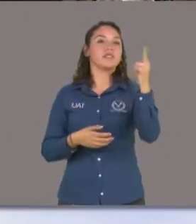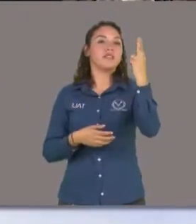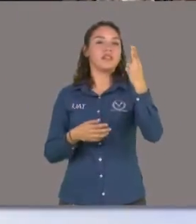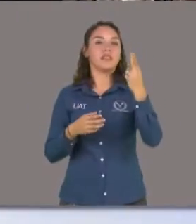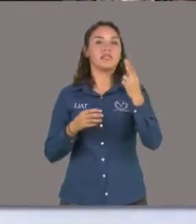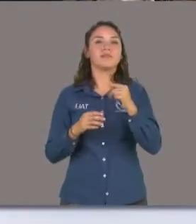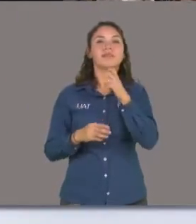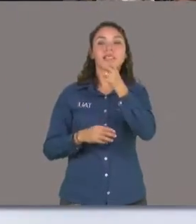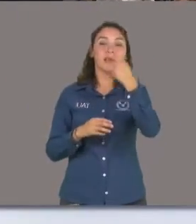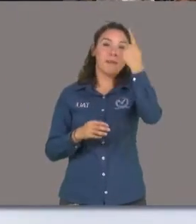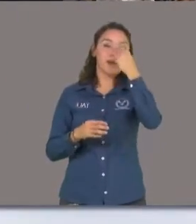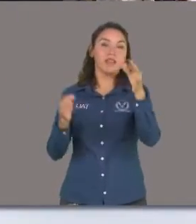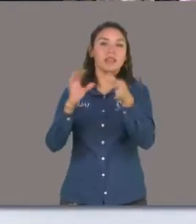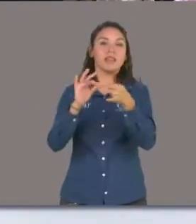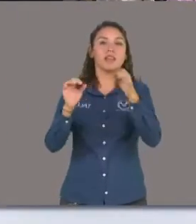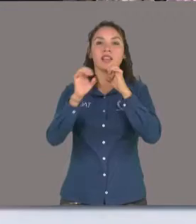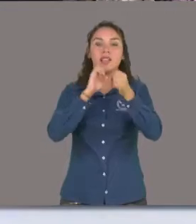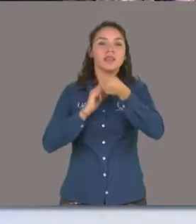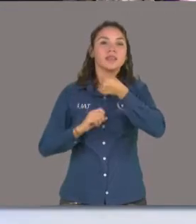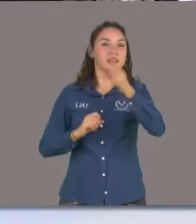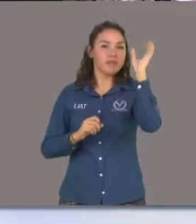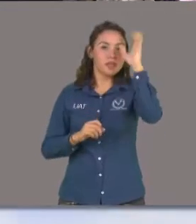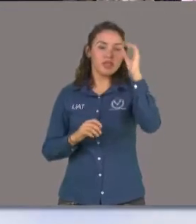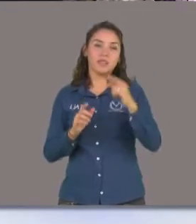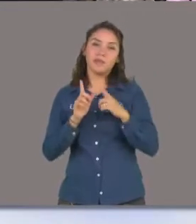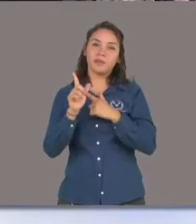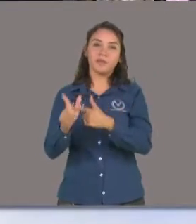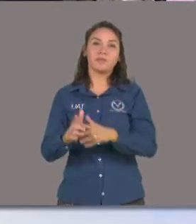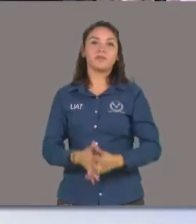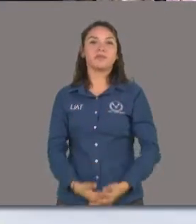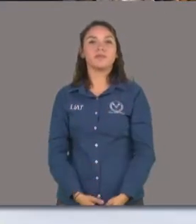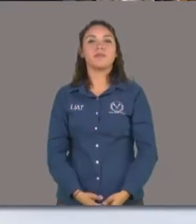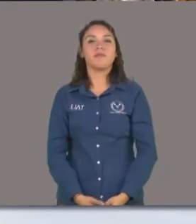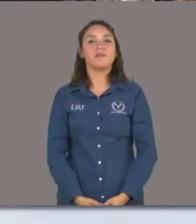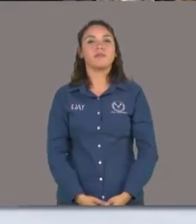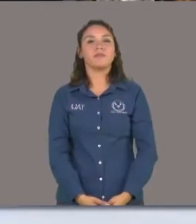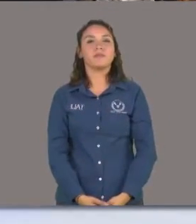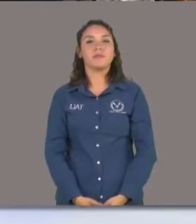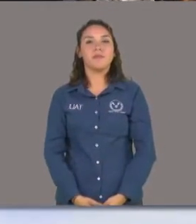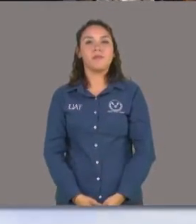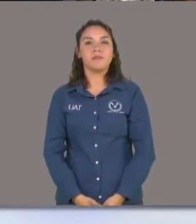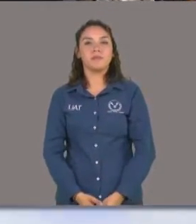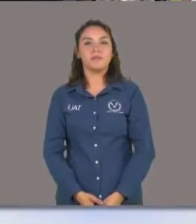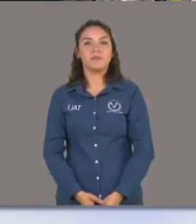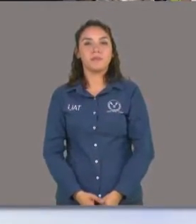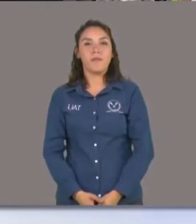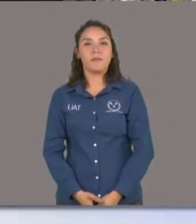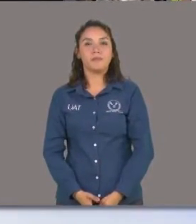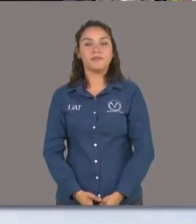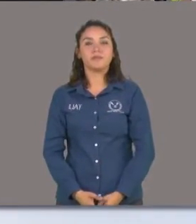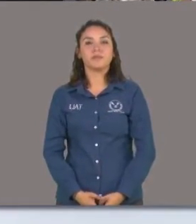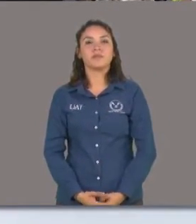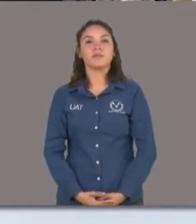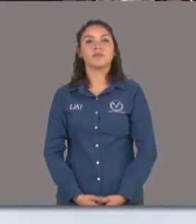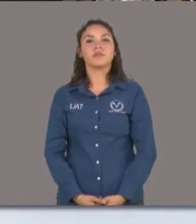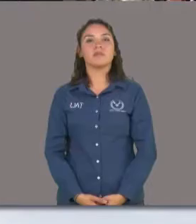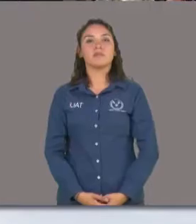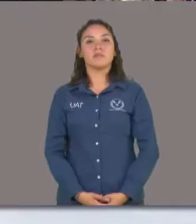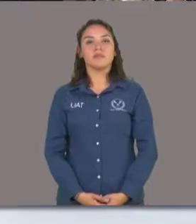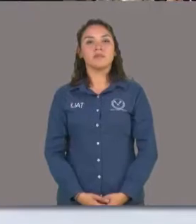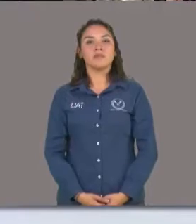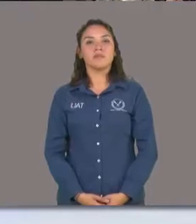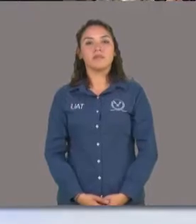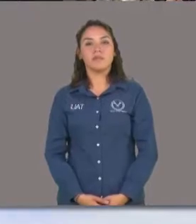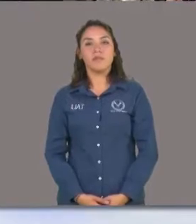Agradecemos a Liet Coronado, quien trae para nosotros un interesante reportaje sobre el tema emprendimiento y universidades, esto a través de la sección